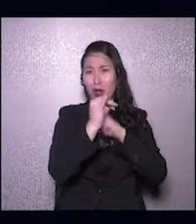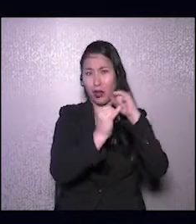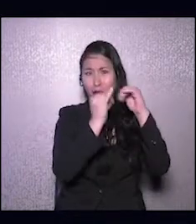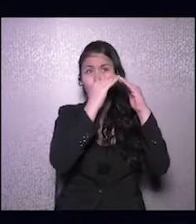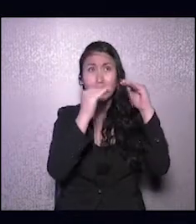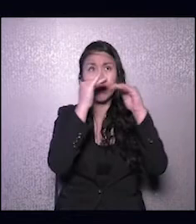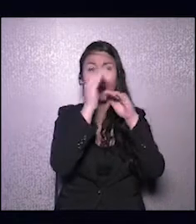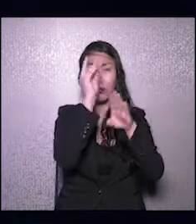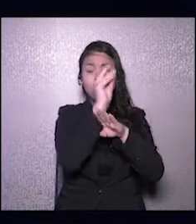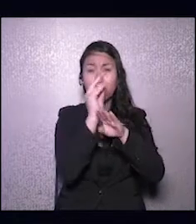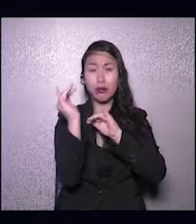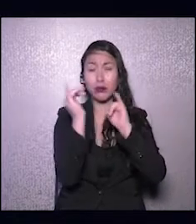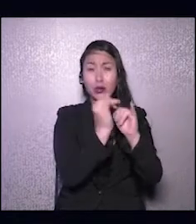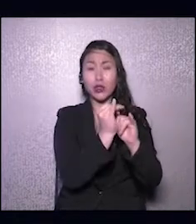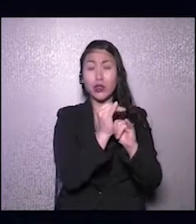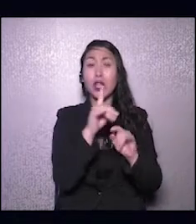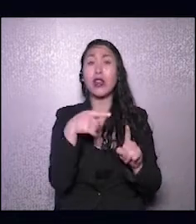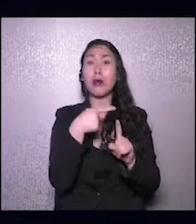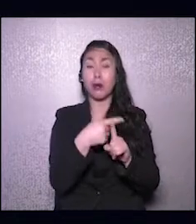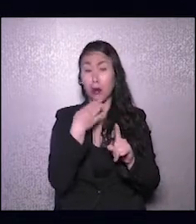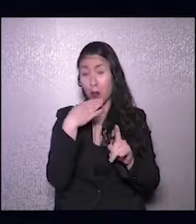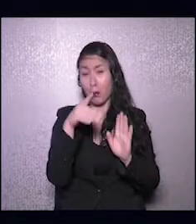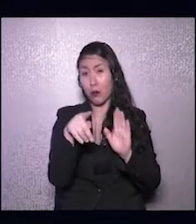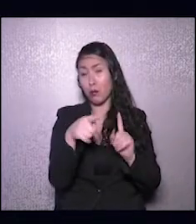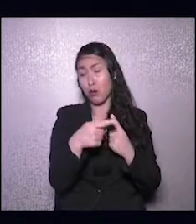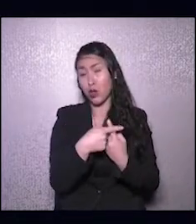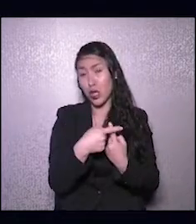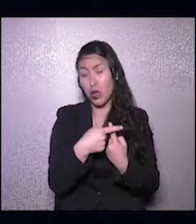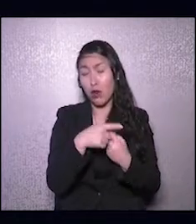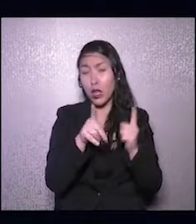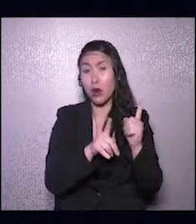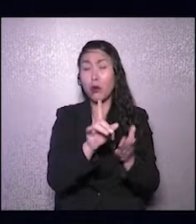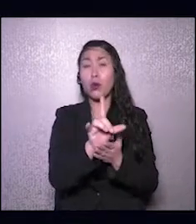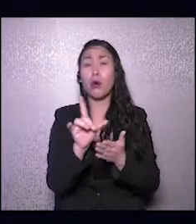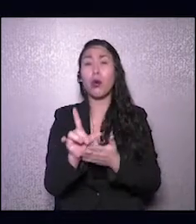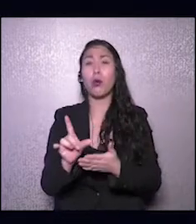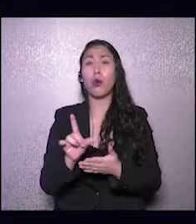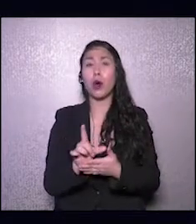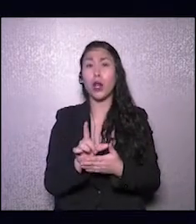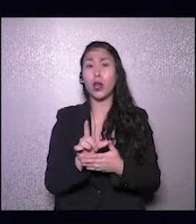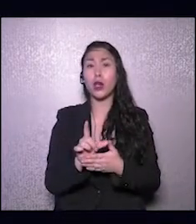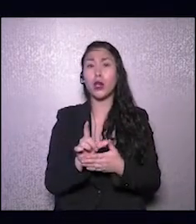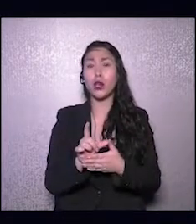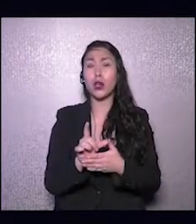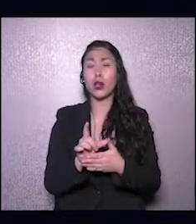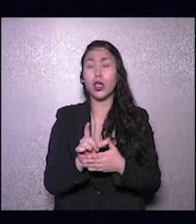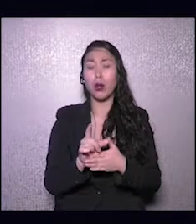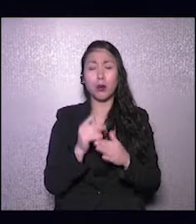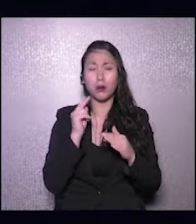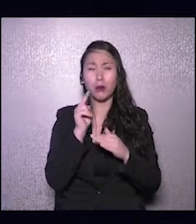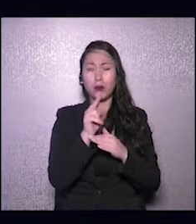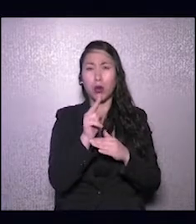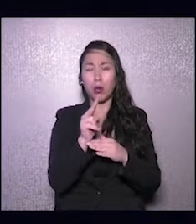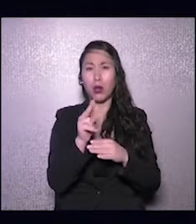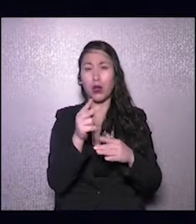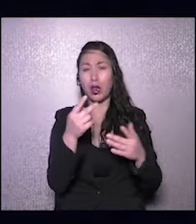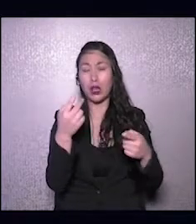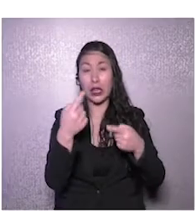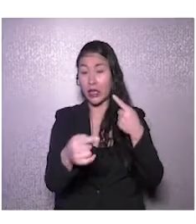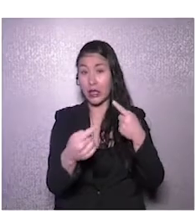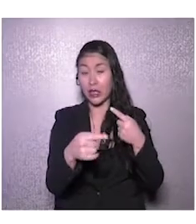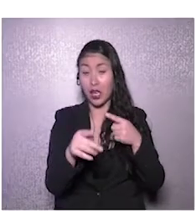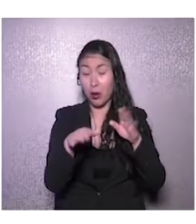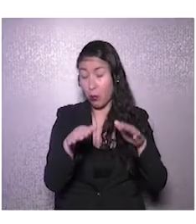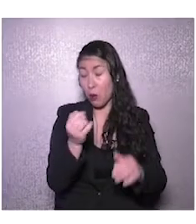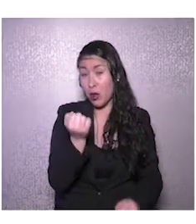eso, los ejemplos positivos que hablamos recién, en algunos lugares están pasando ejemplos detractores. Pueden ocurrir